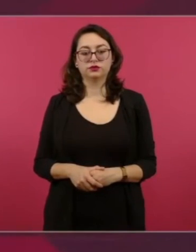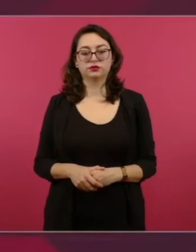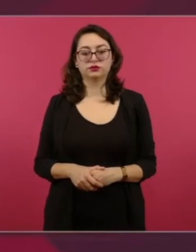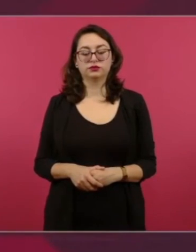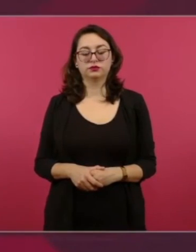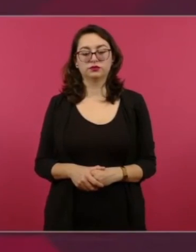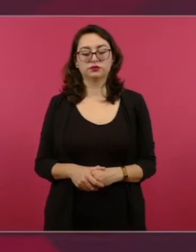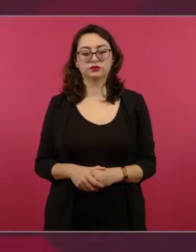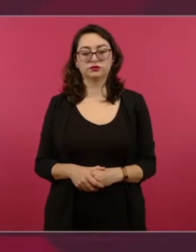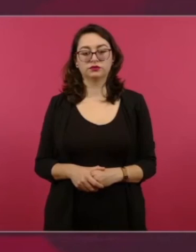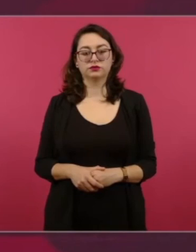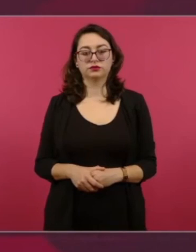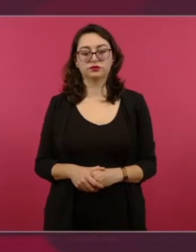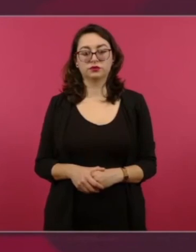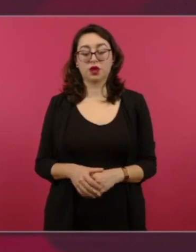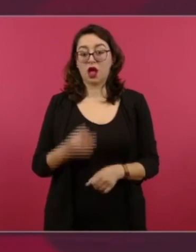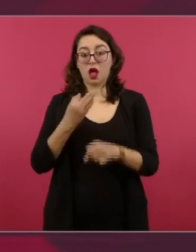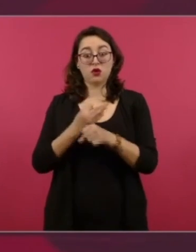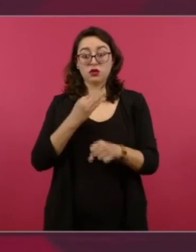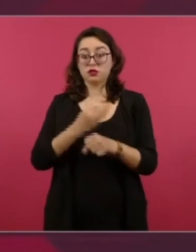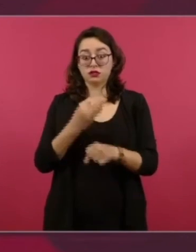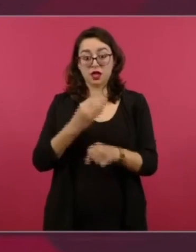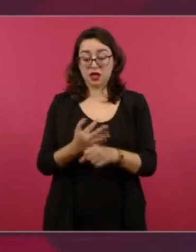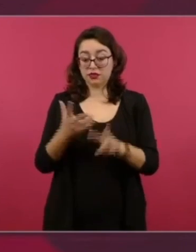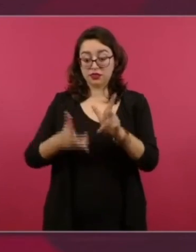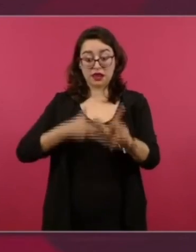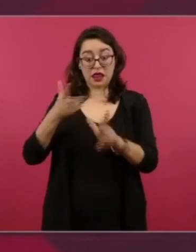desarrollar todo, toda la velocidad todavía.